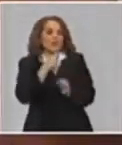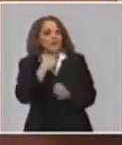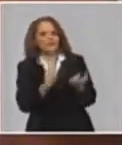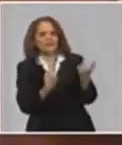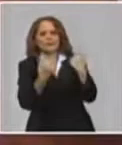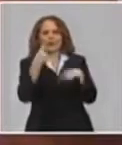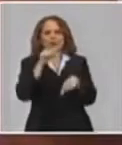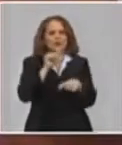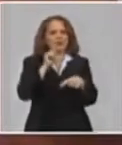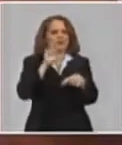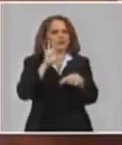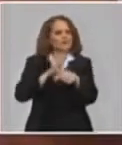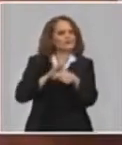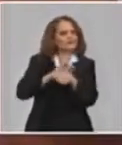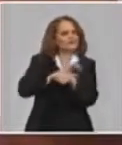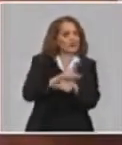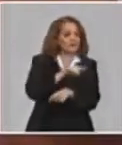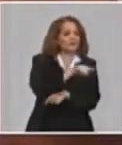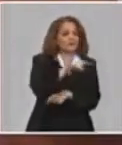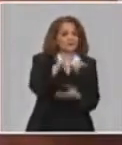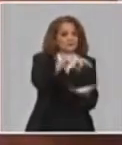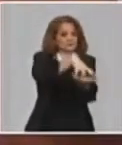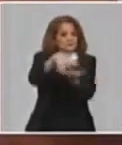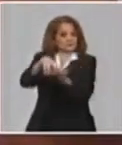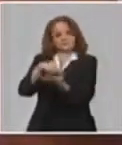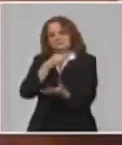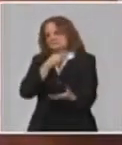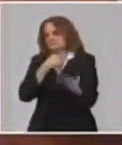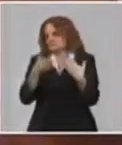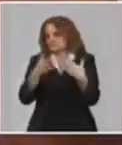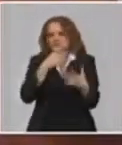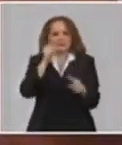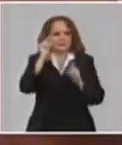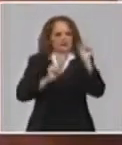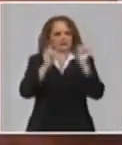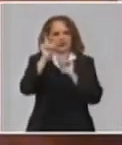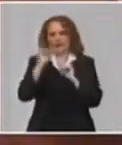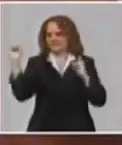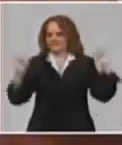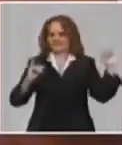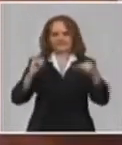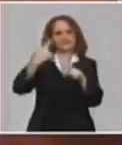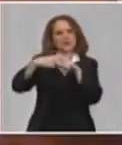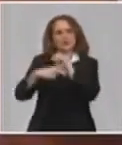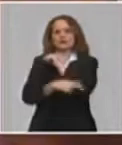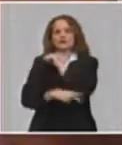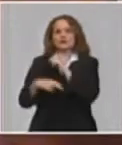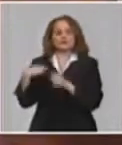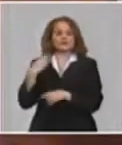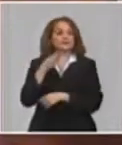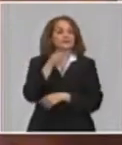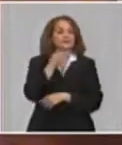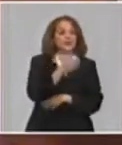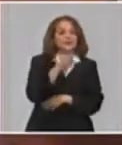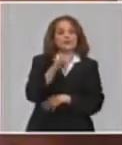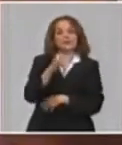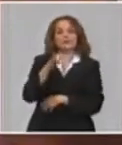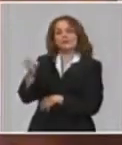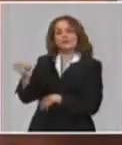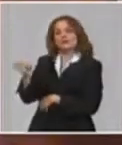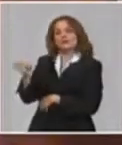la COVID-19 por diferentes áreas fronterizas. Y esto lo hemos